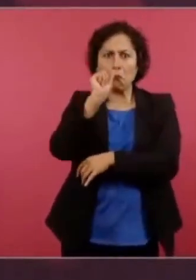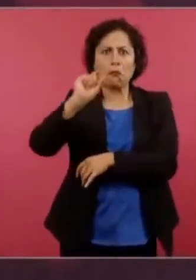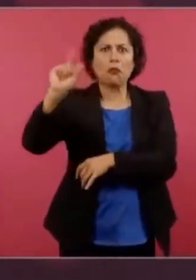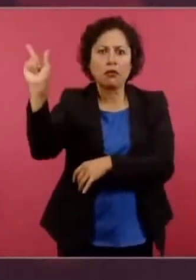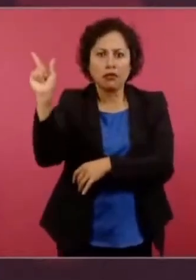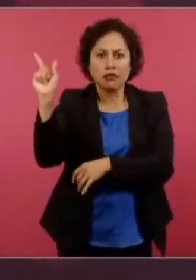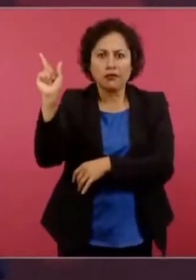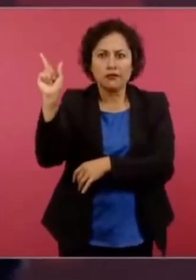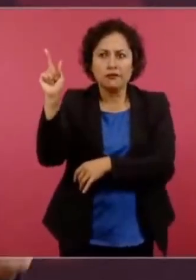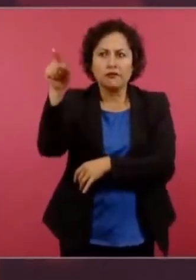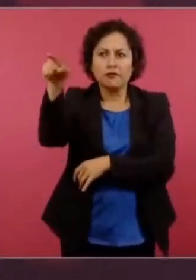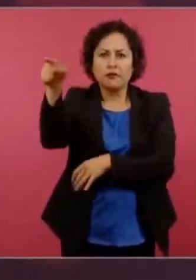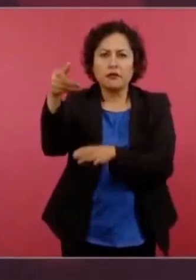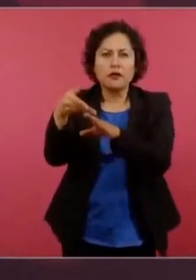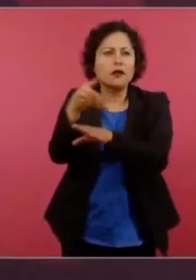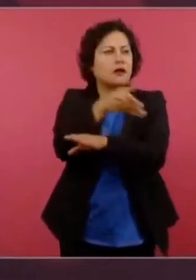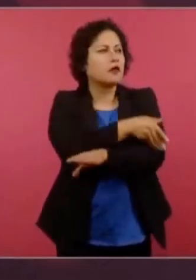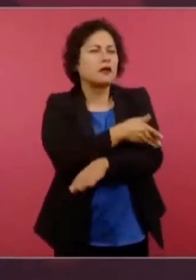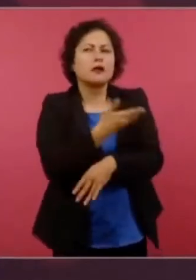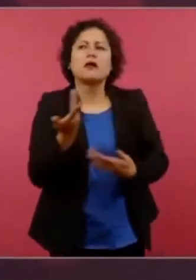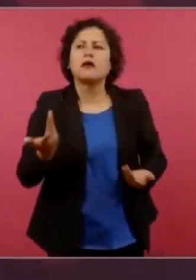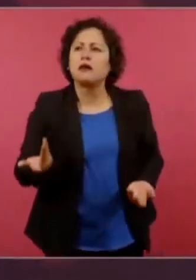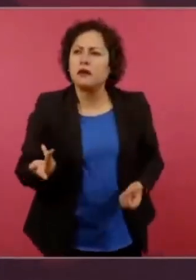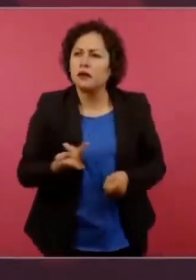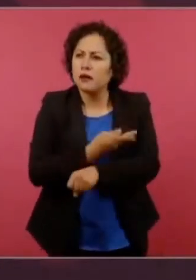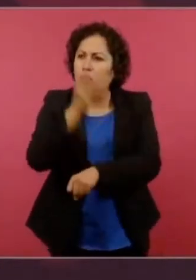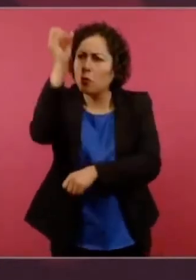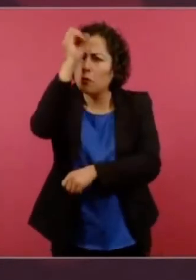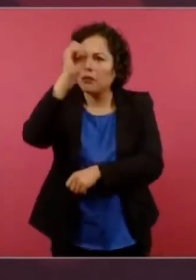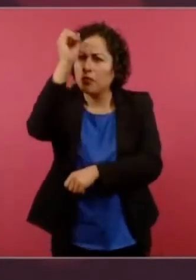algo normal,